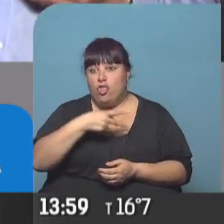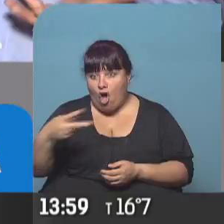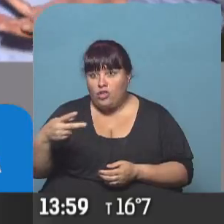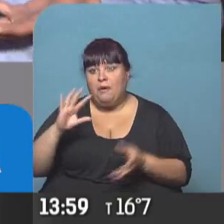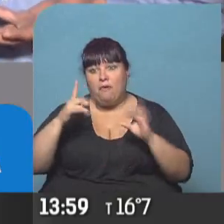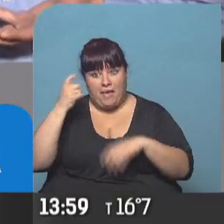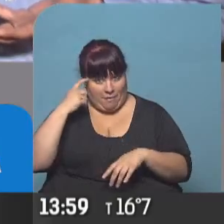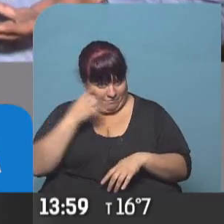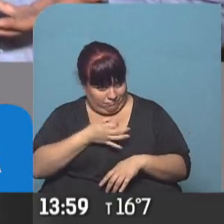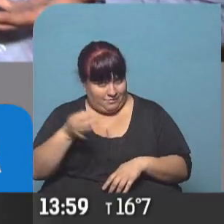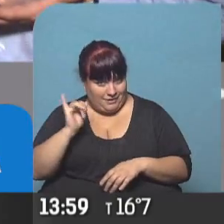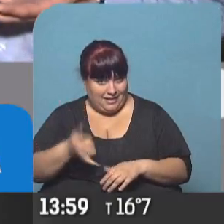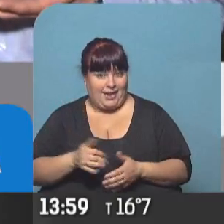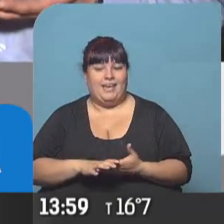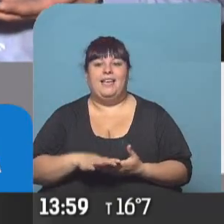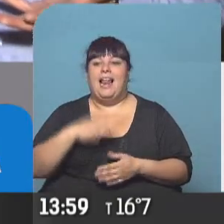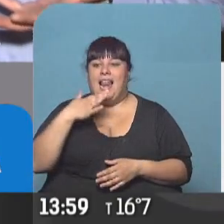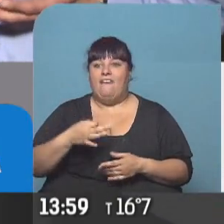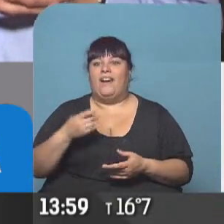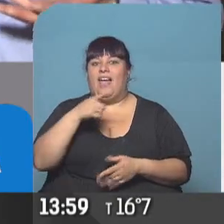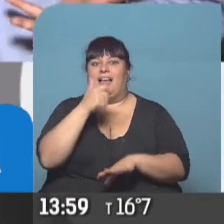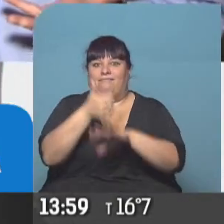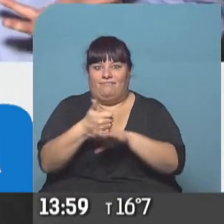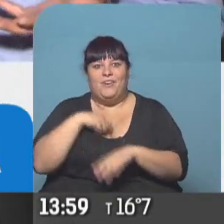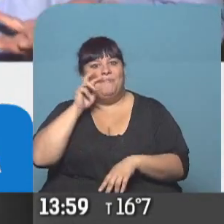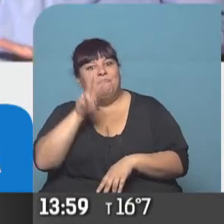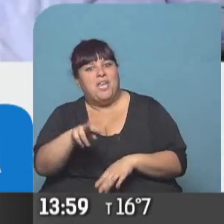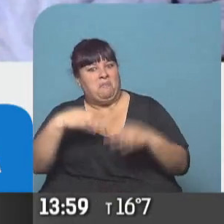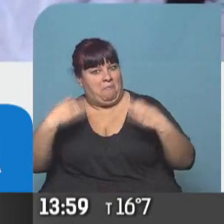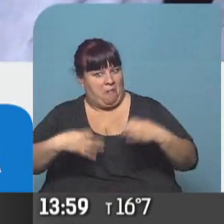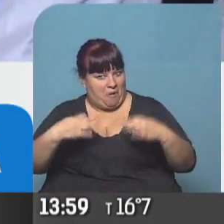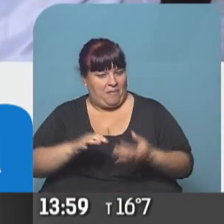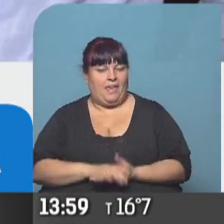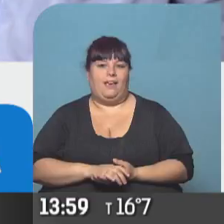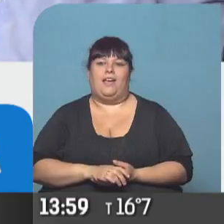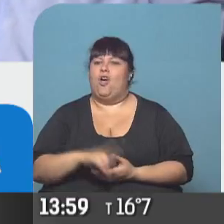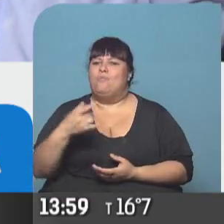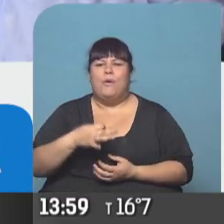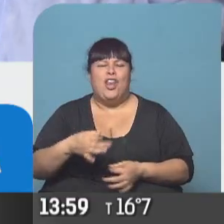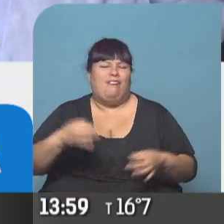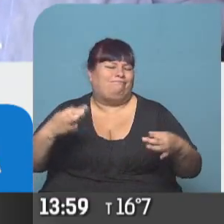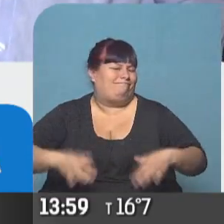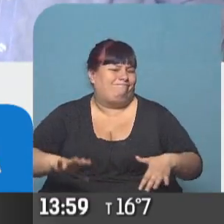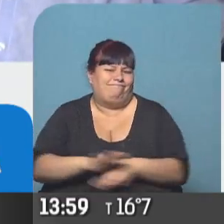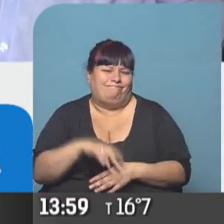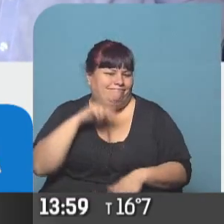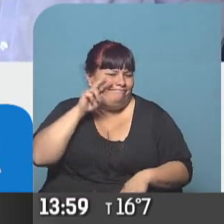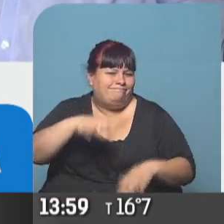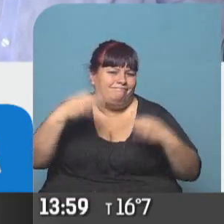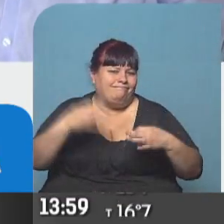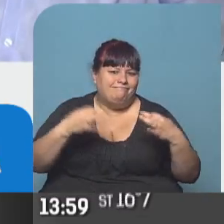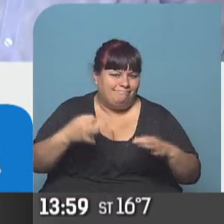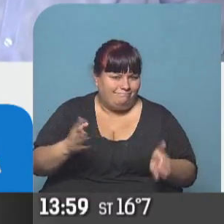mucho aprendizaje es así no flor la verdad que la vivió y nosotros la vimos de acá pero muy bien pero no muy bien excelente excelente